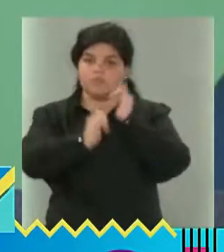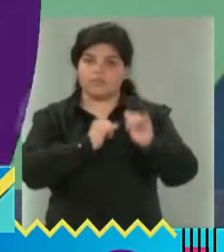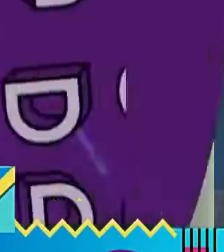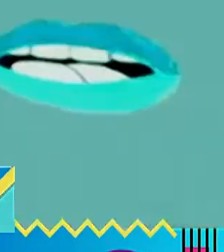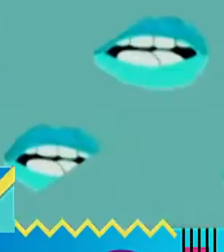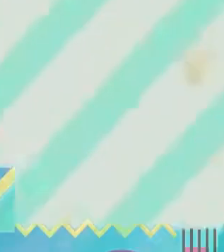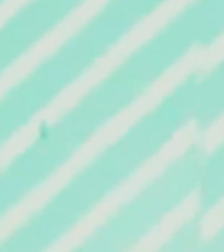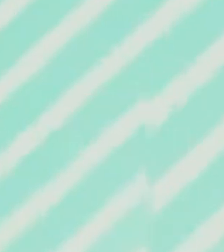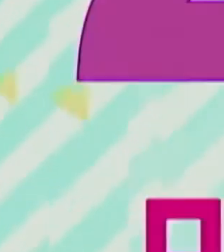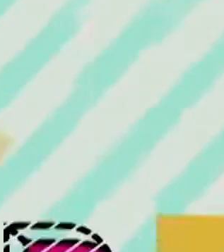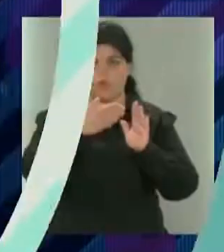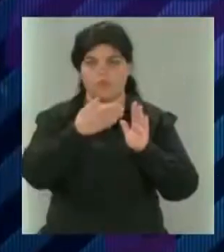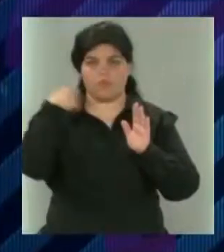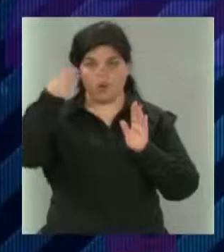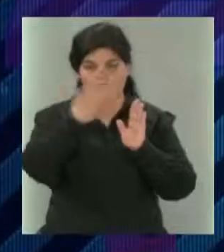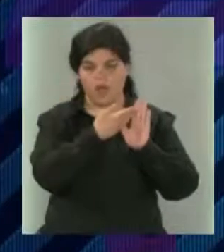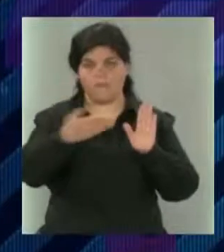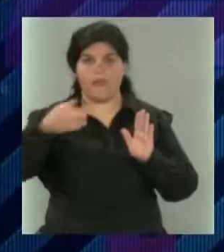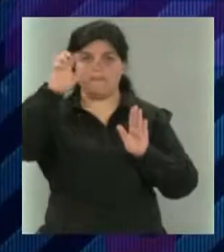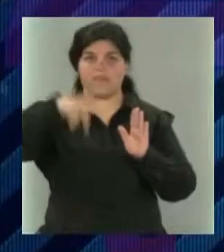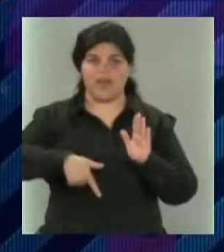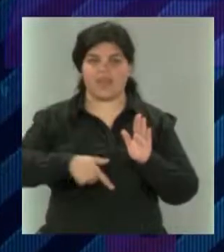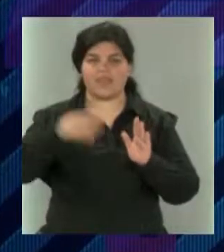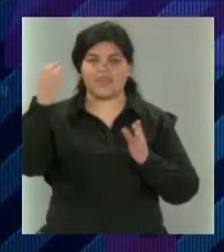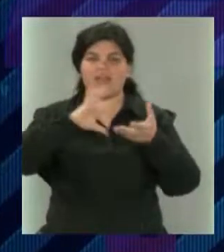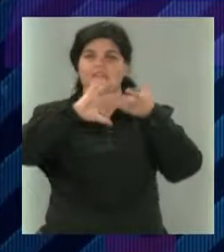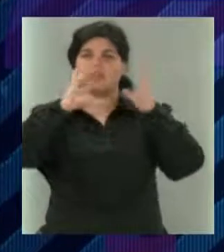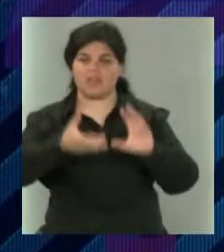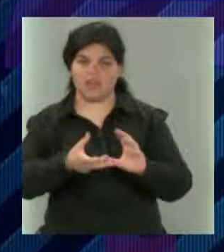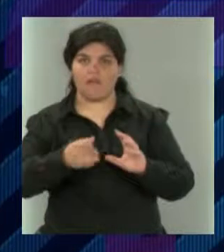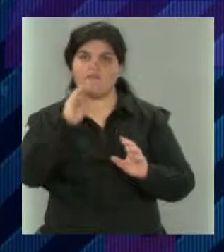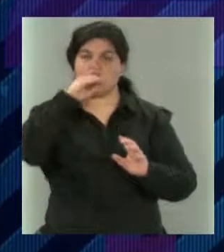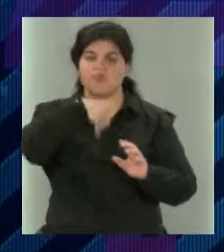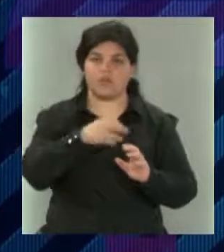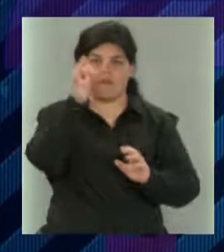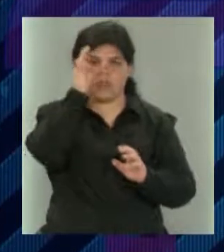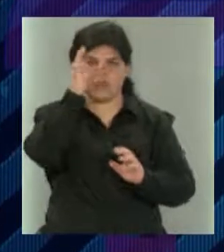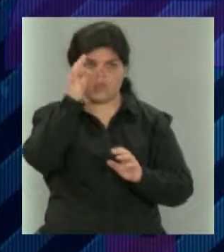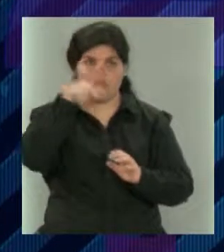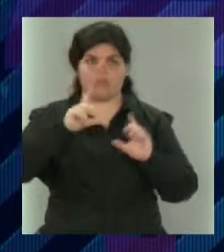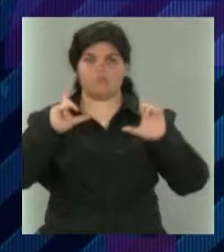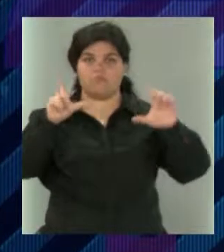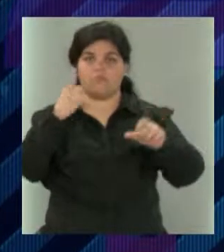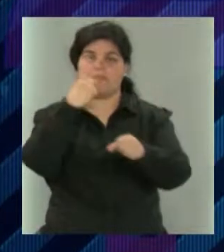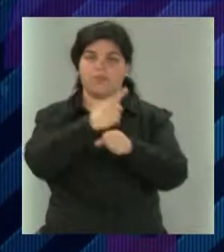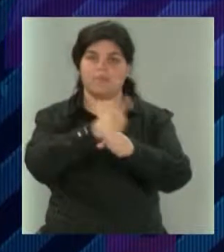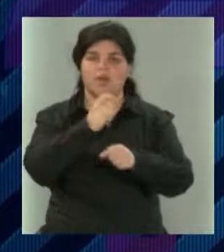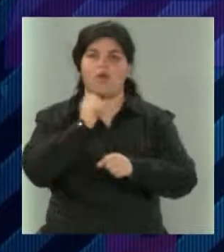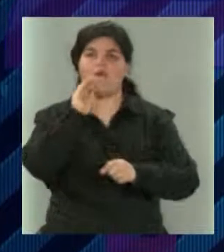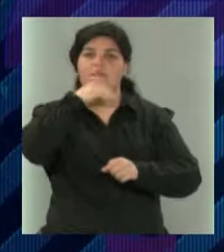que está relacionado con el Plan Estratégico Argentina Vitivinícola 2020. Lo vemos en la primera placa que considera toda la actividad